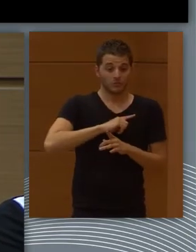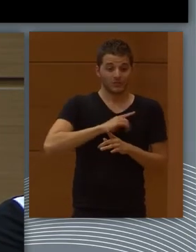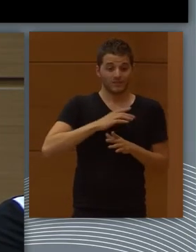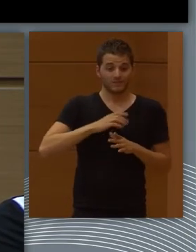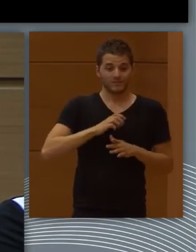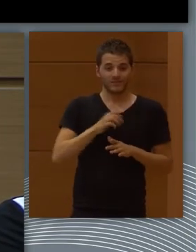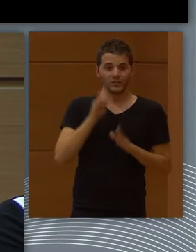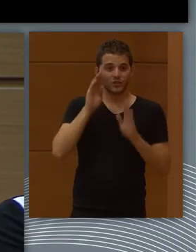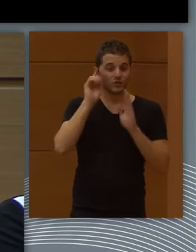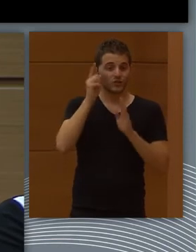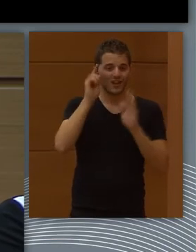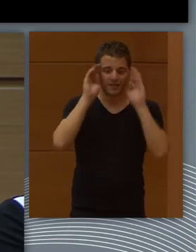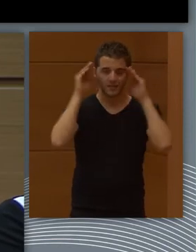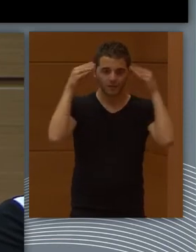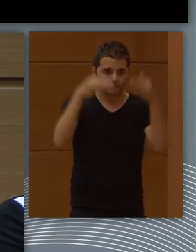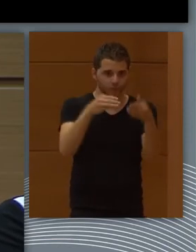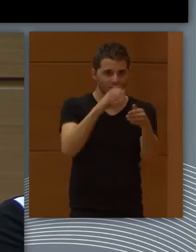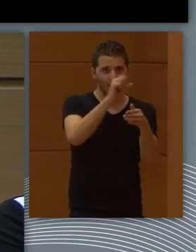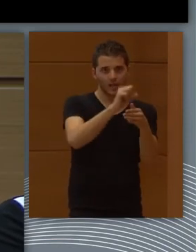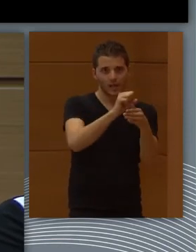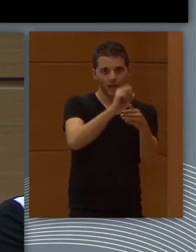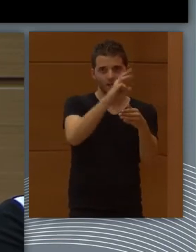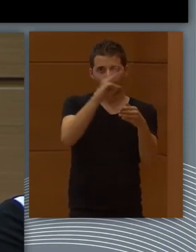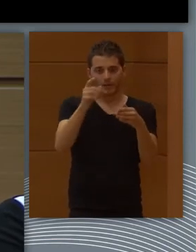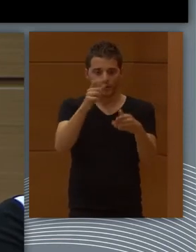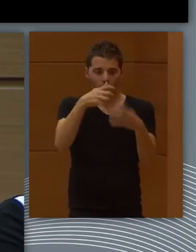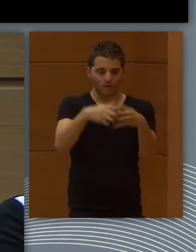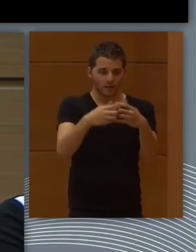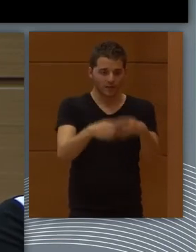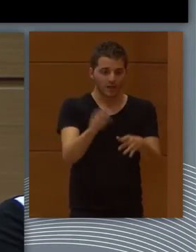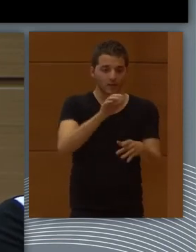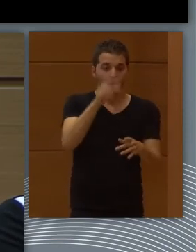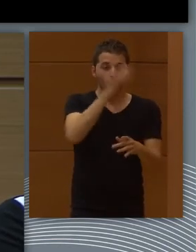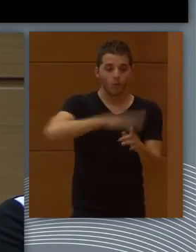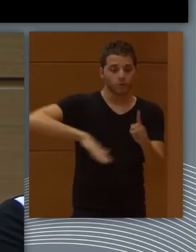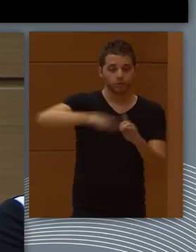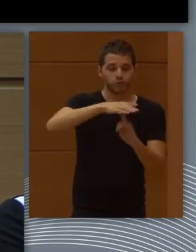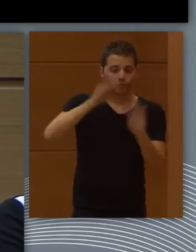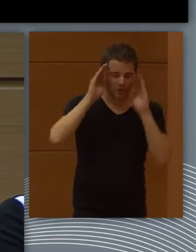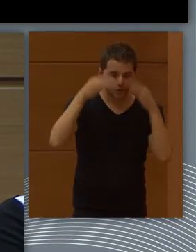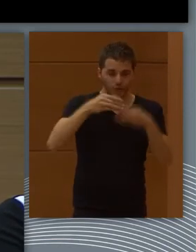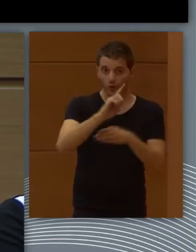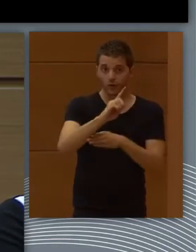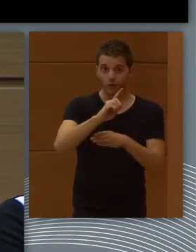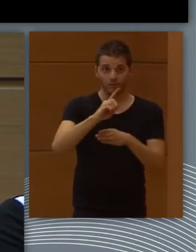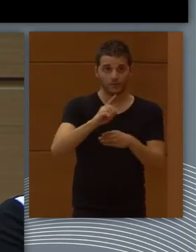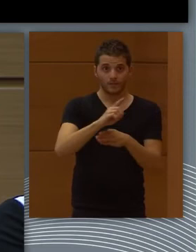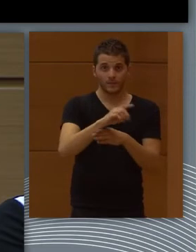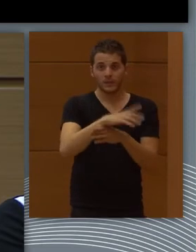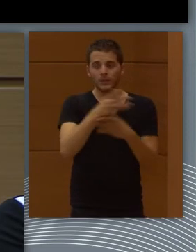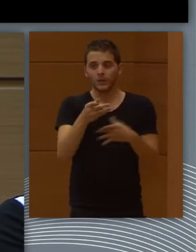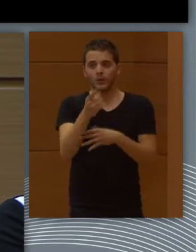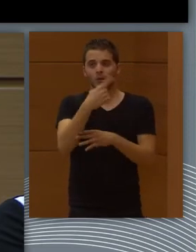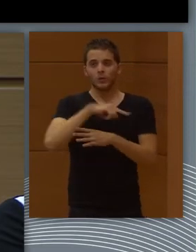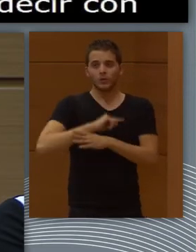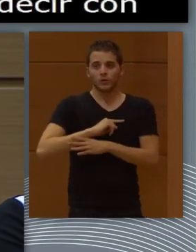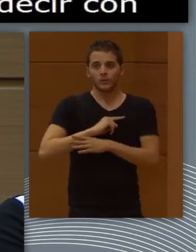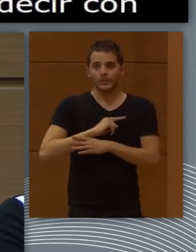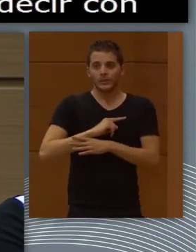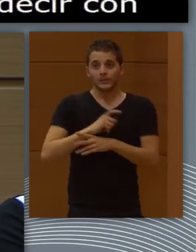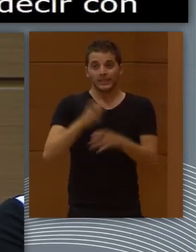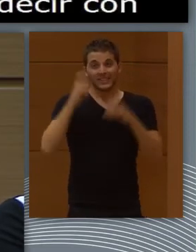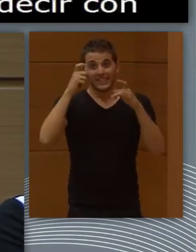además, a un solo fabricante o a un solo entorno. ¿Qué quiero decir con esto? Pues bueno, nuestra manera más o menos de